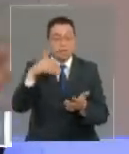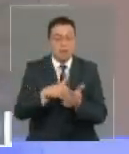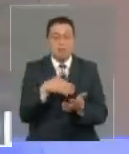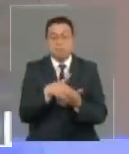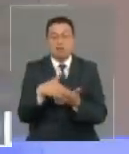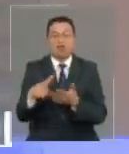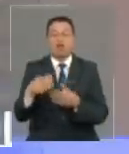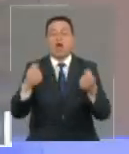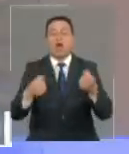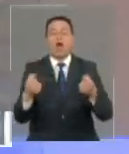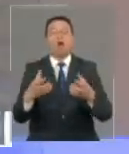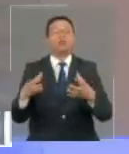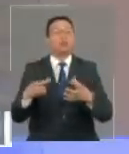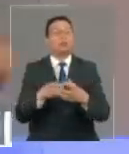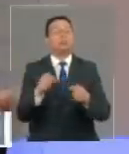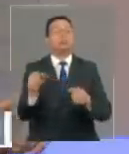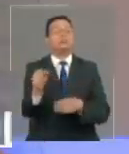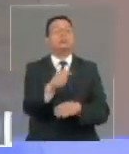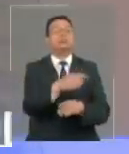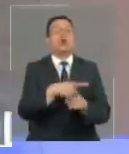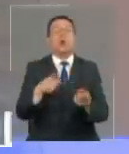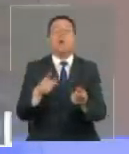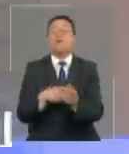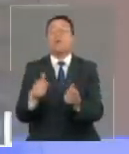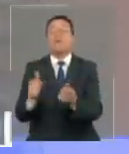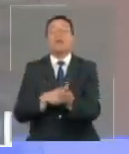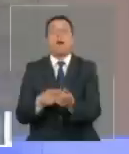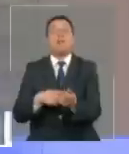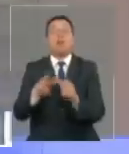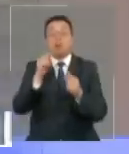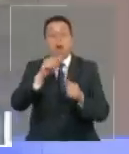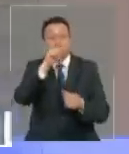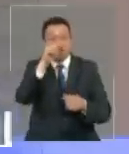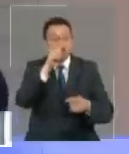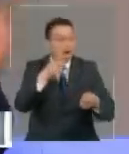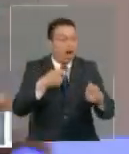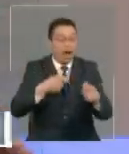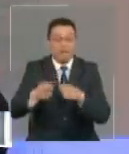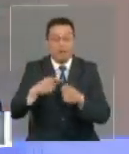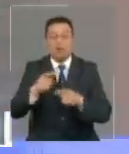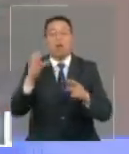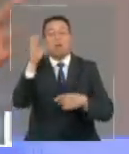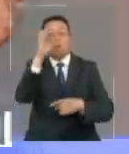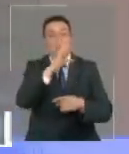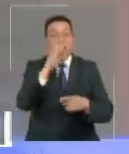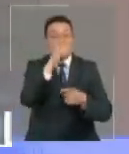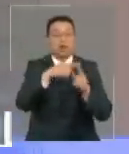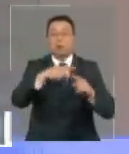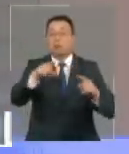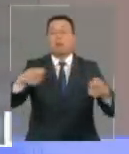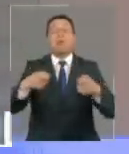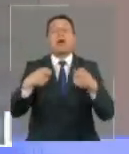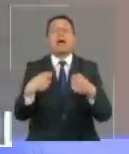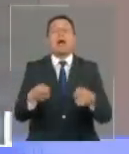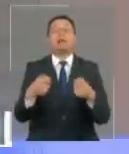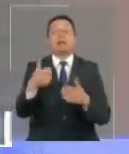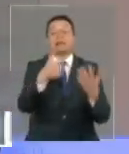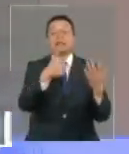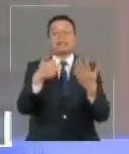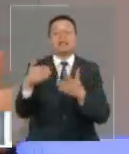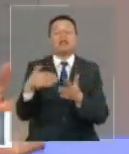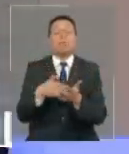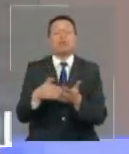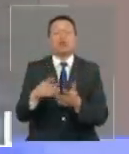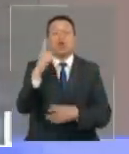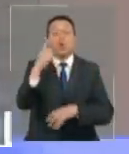pesos en un autito de seguridad ciudadana que andaban con los parientes, que traficaban drogas, que se paseaban todo el día, que contaminaban y que gastaban 600 millones de